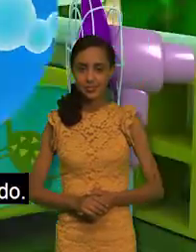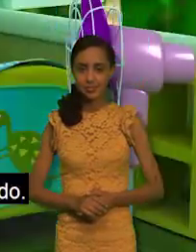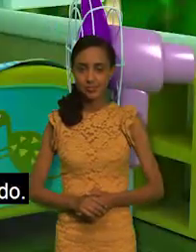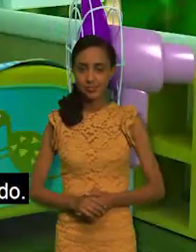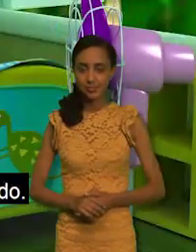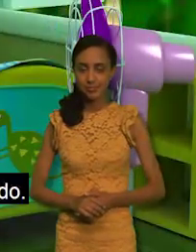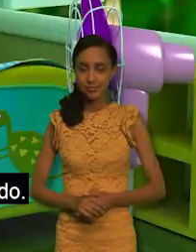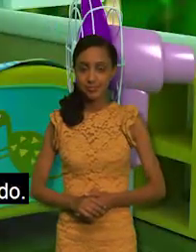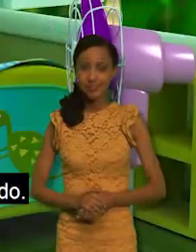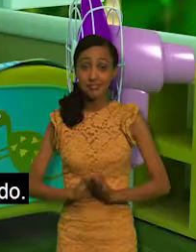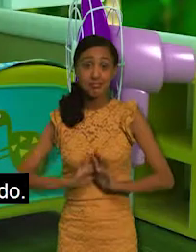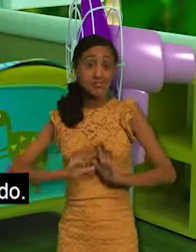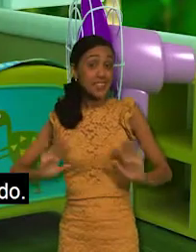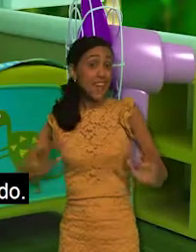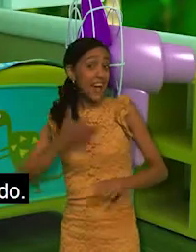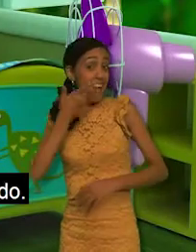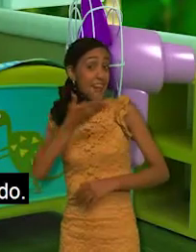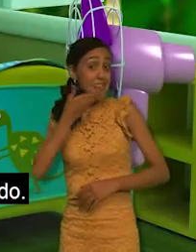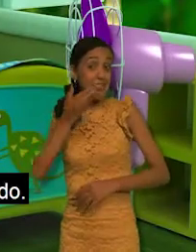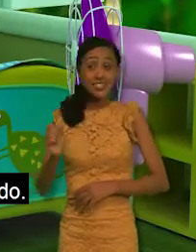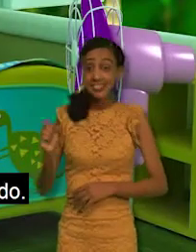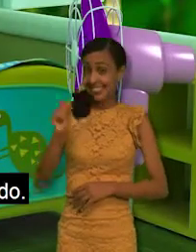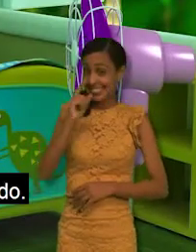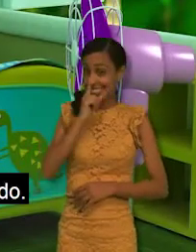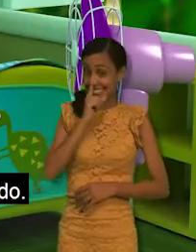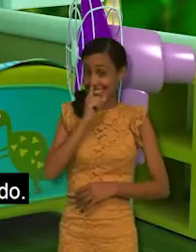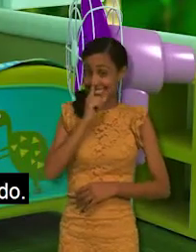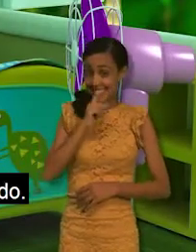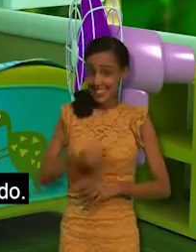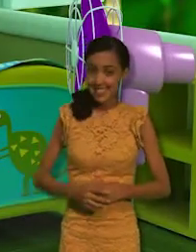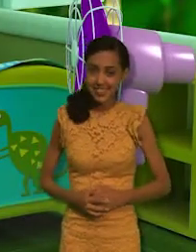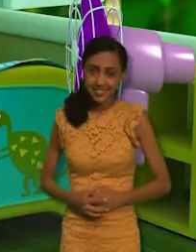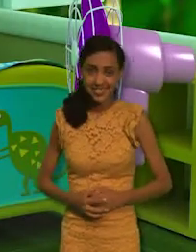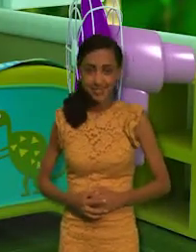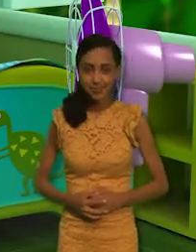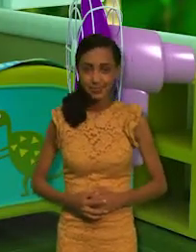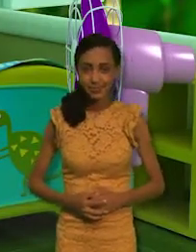¡Y colorín colorado! ¡Este cuento se ha acabado!